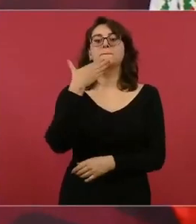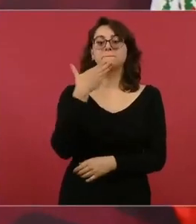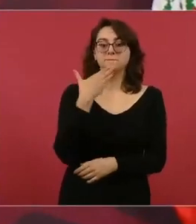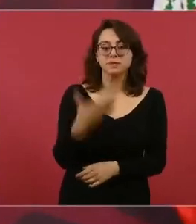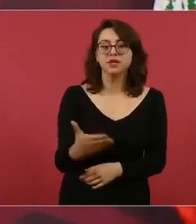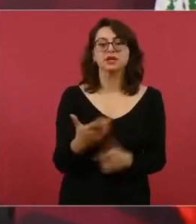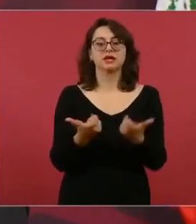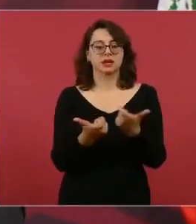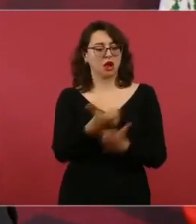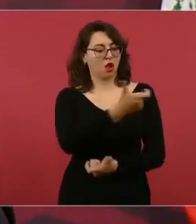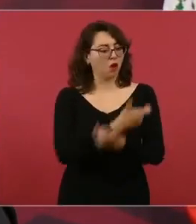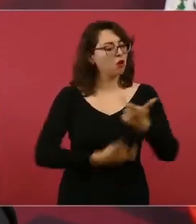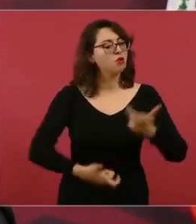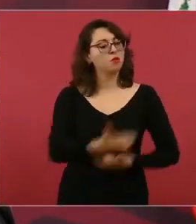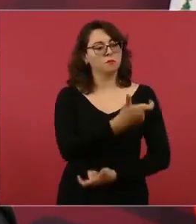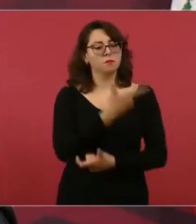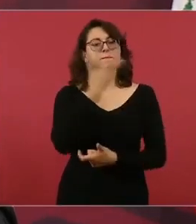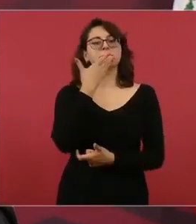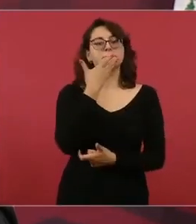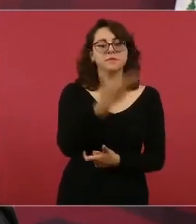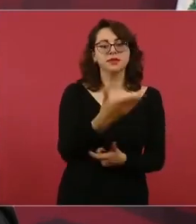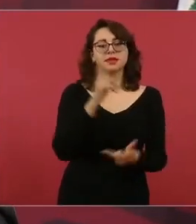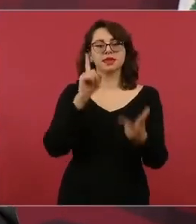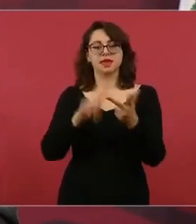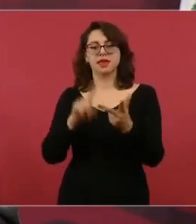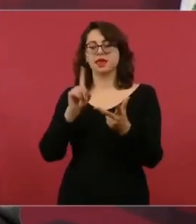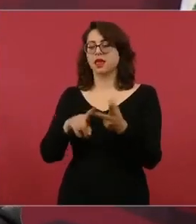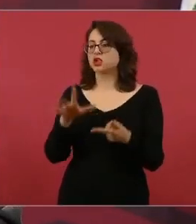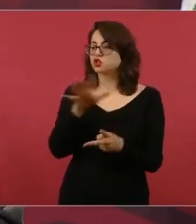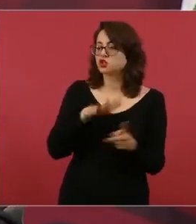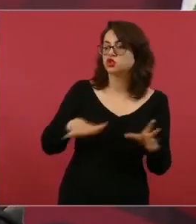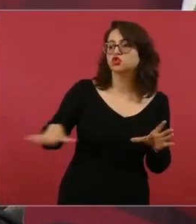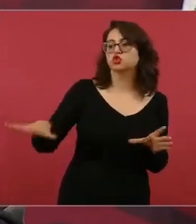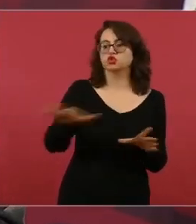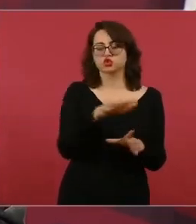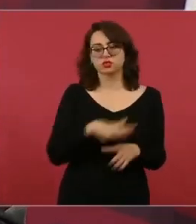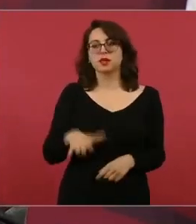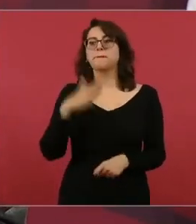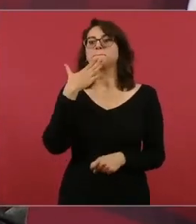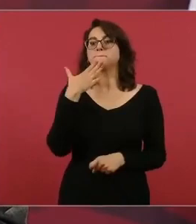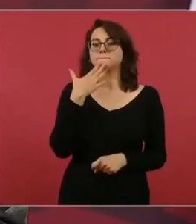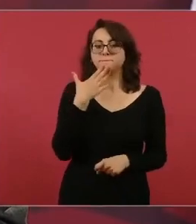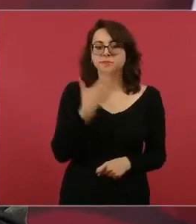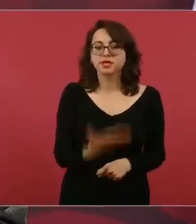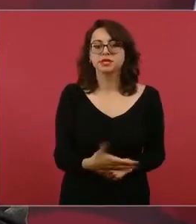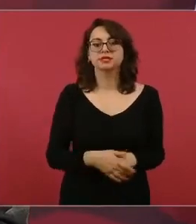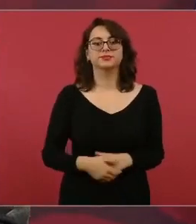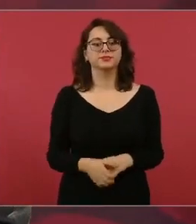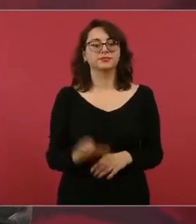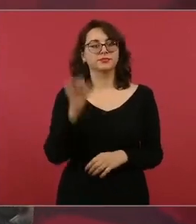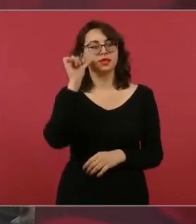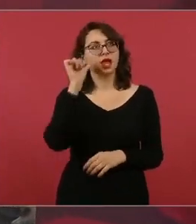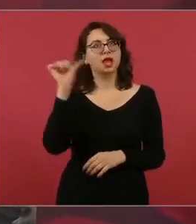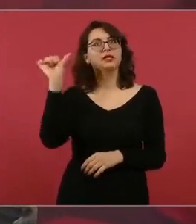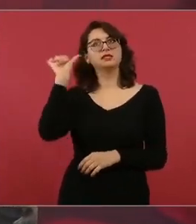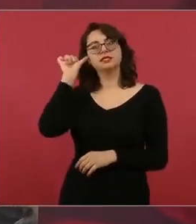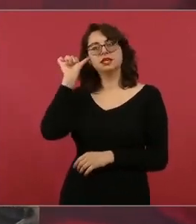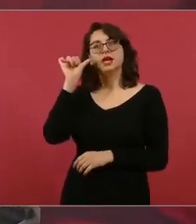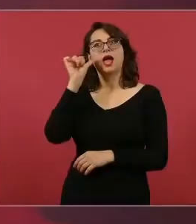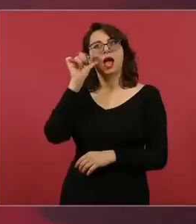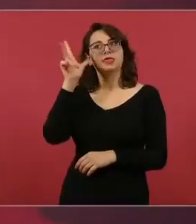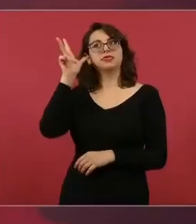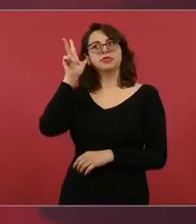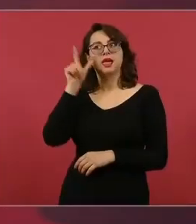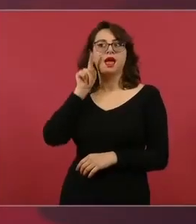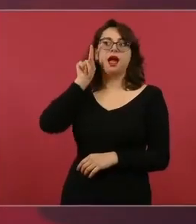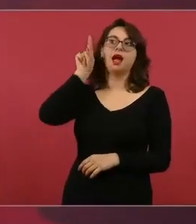en lo social. Ayer y antier que estuve en